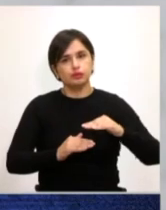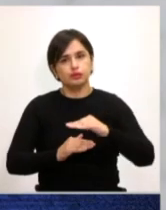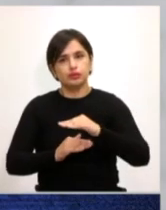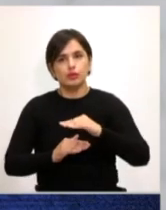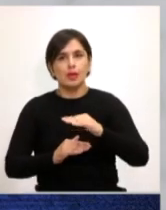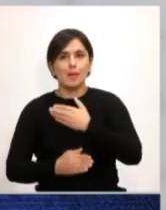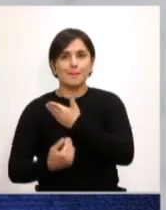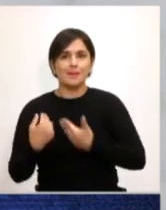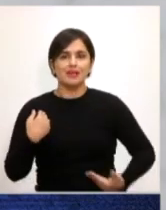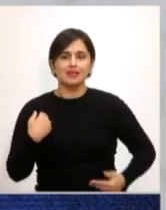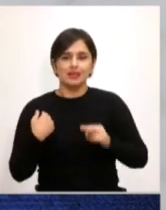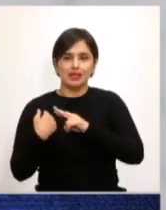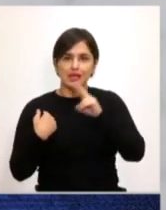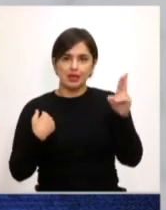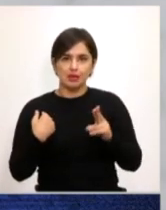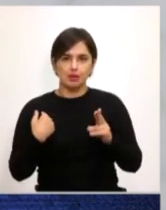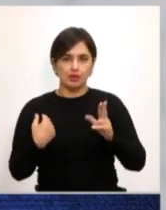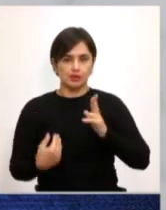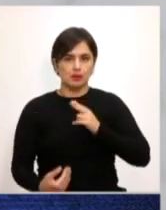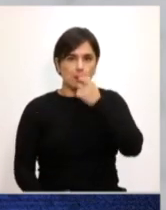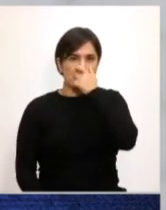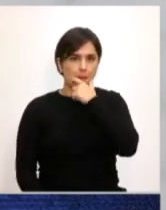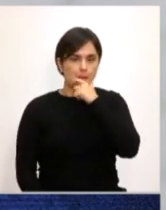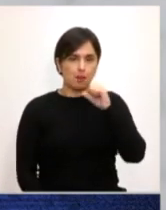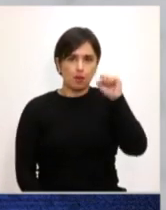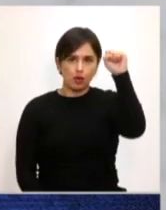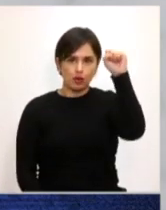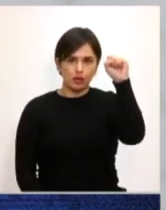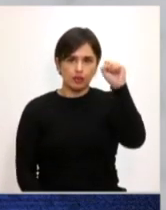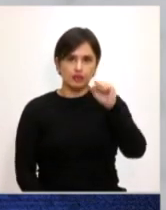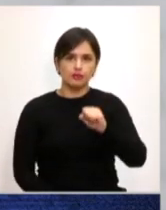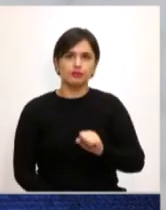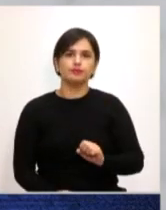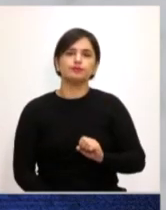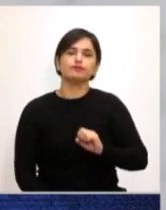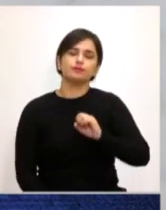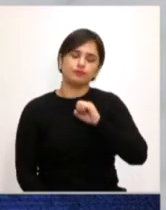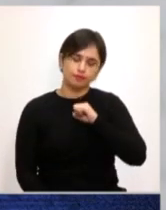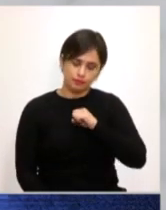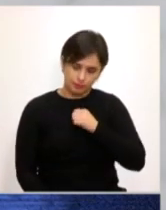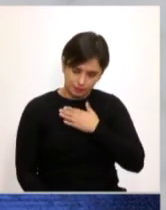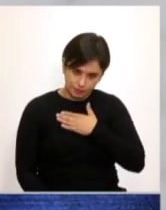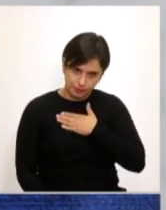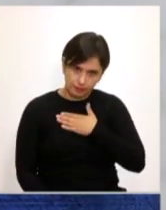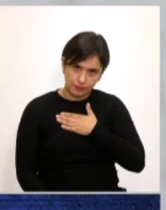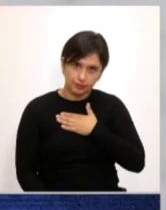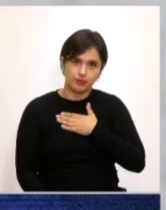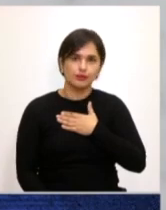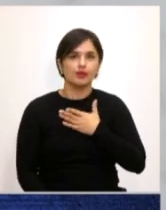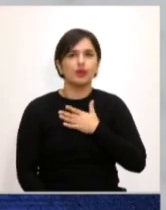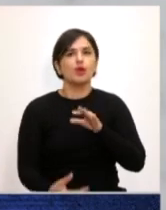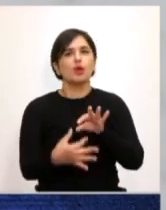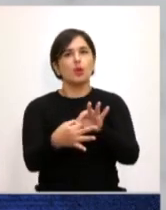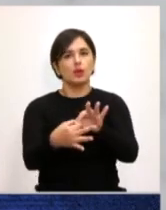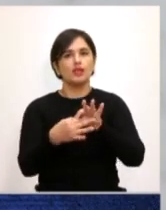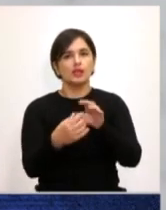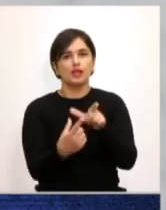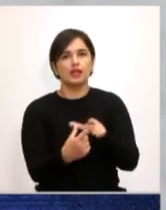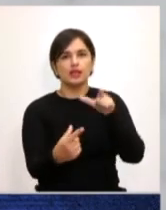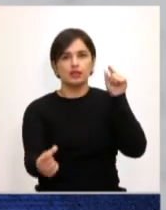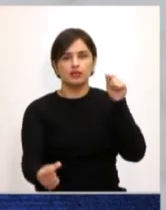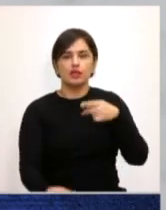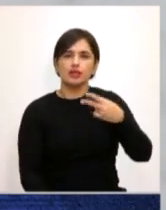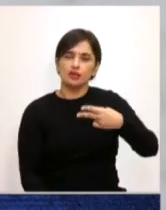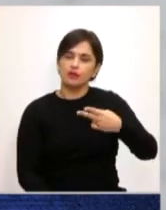de la República, don Gabriel Boric, inclinó respetuoso su rostro en un gesto de unidad nacional que